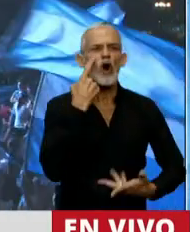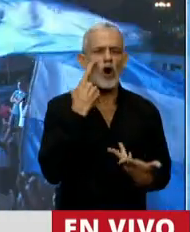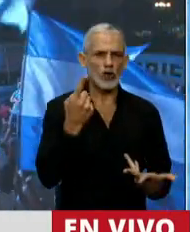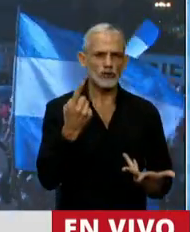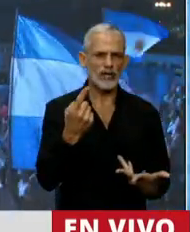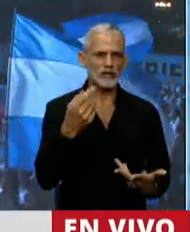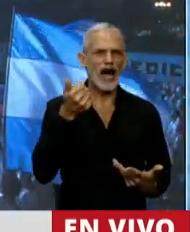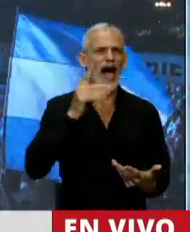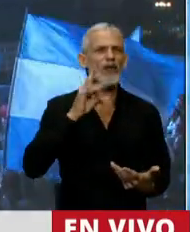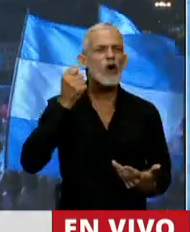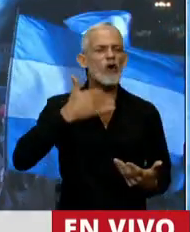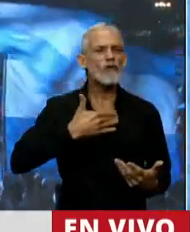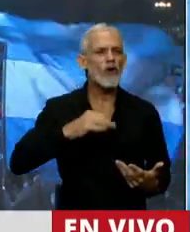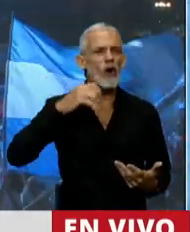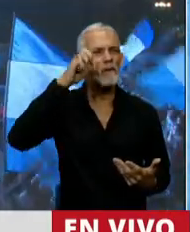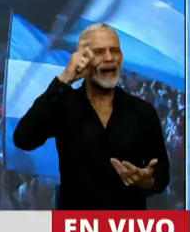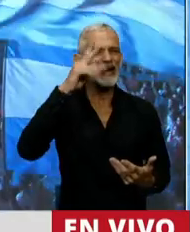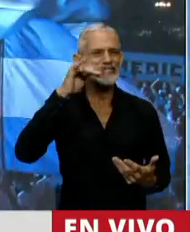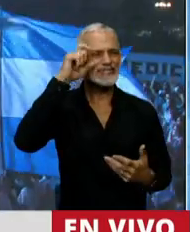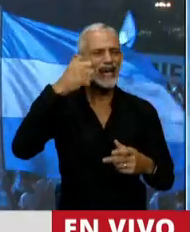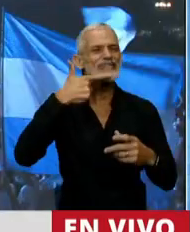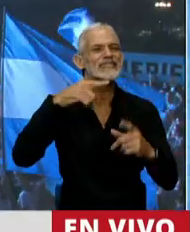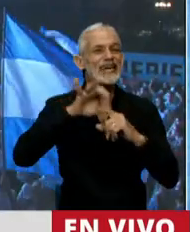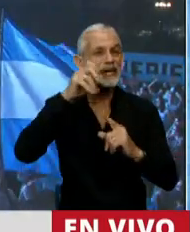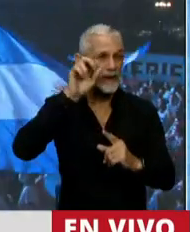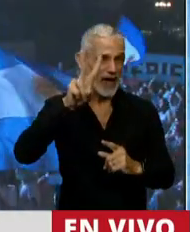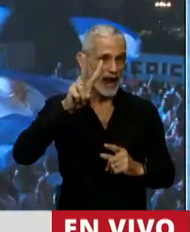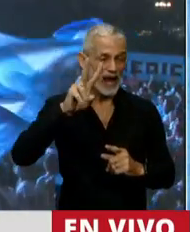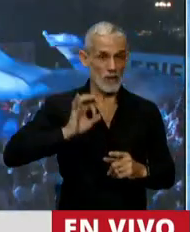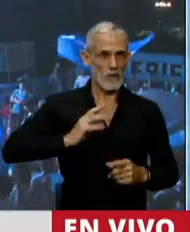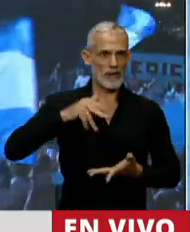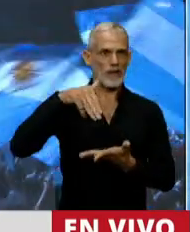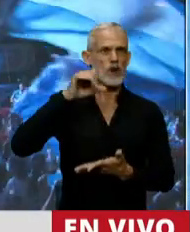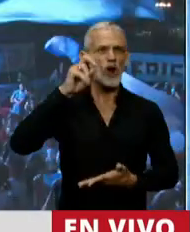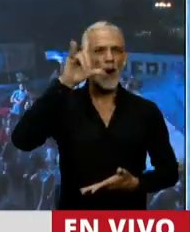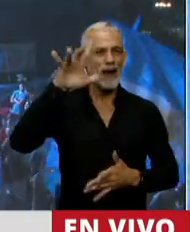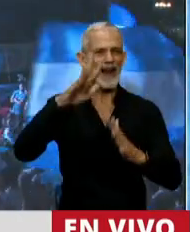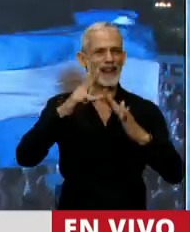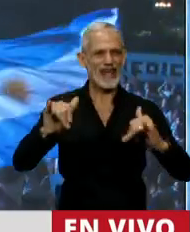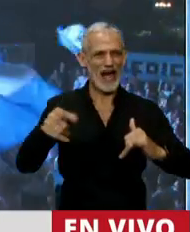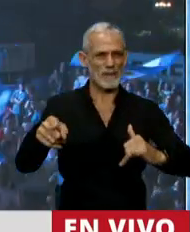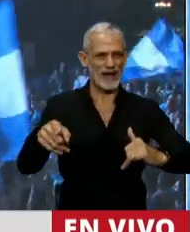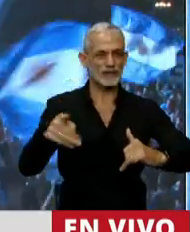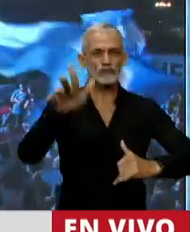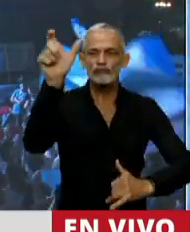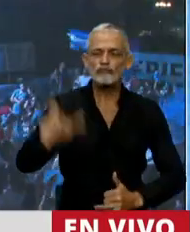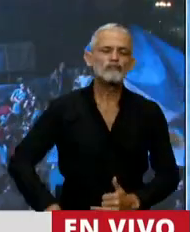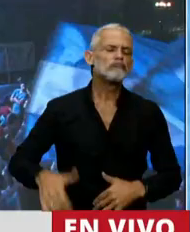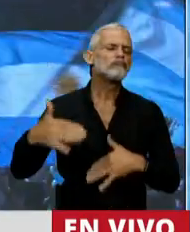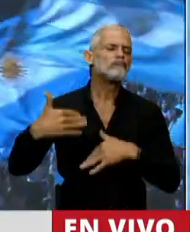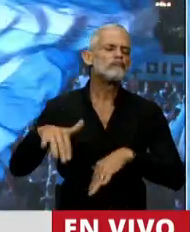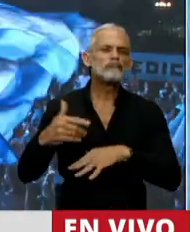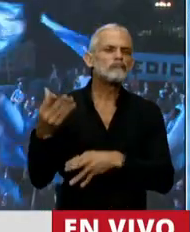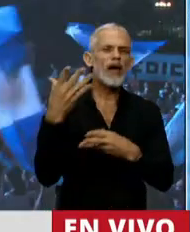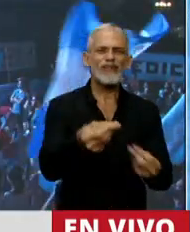a Adolfo Pérez Esquivel, el premio Nobel de la Paz y una persona que defendió